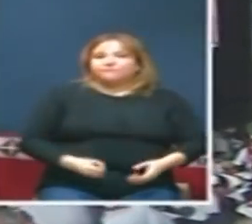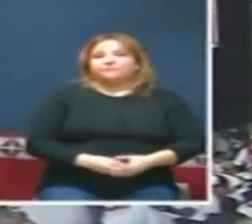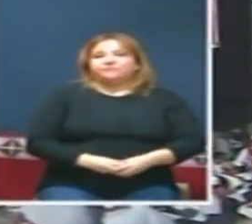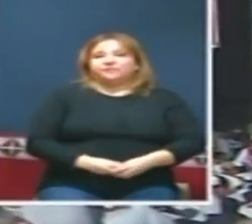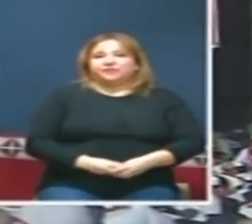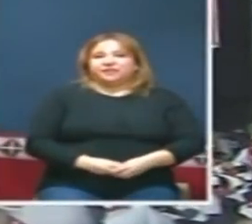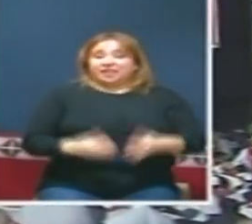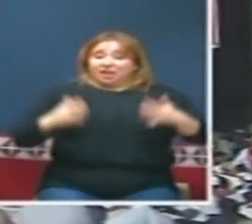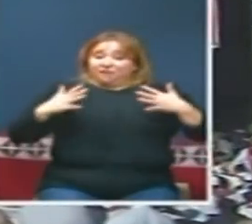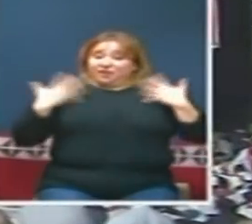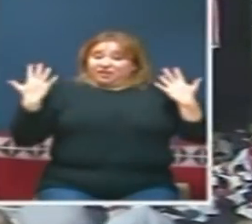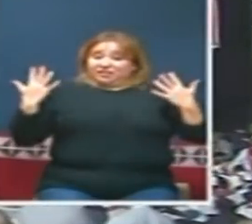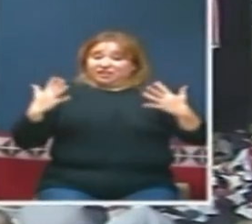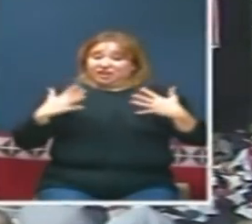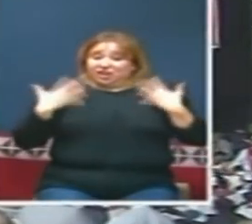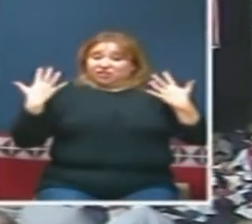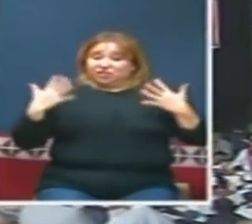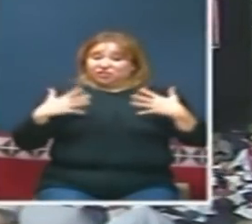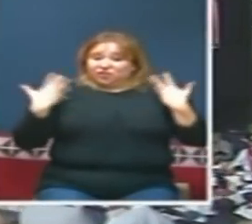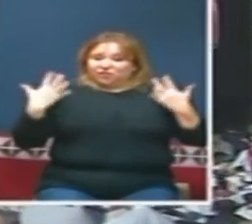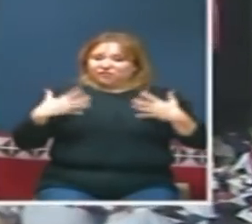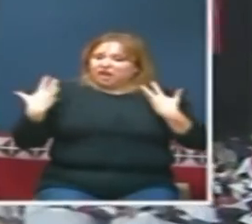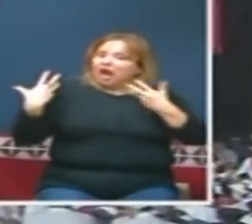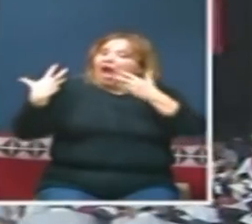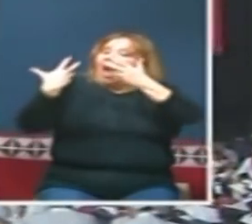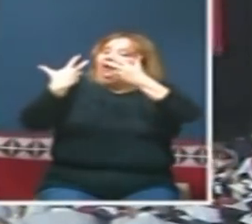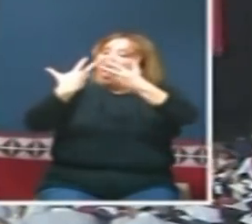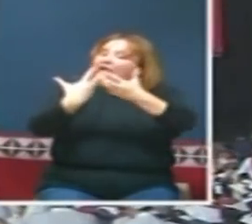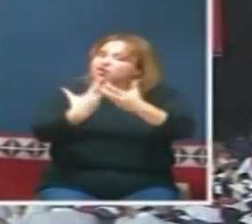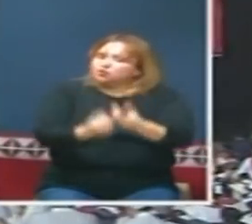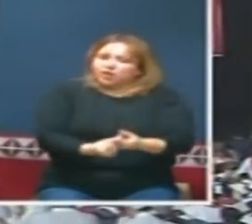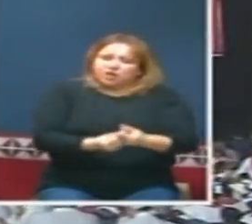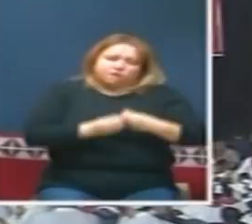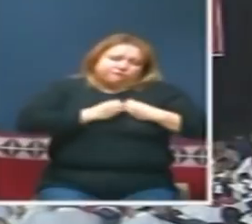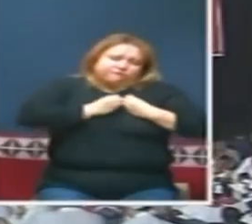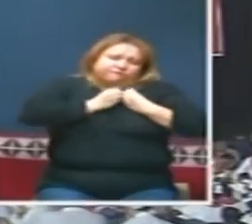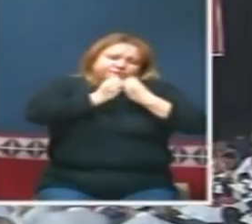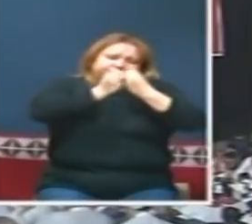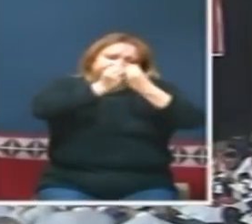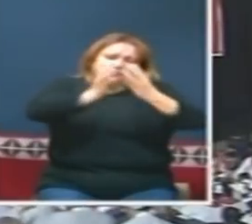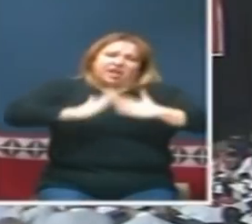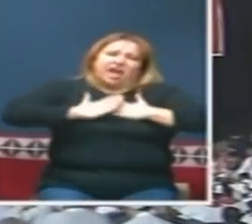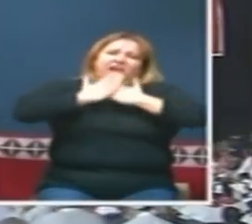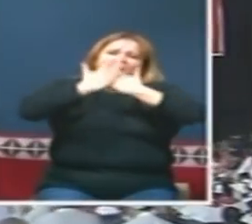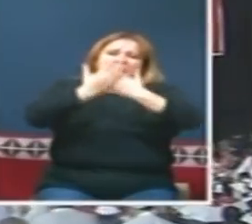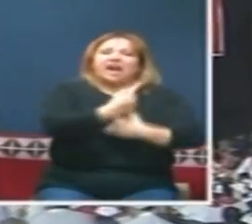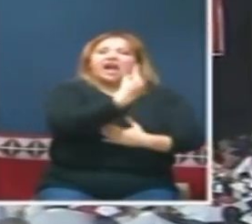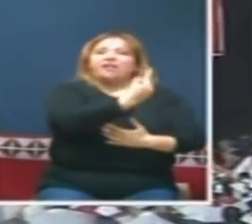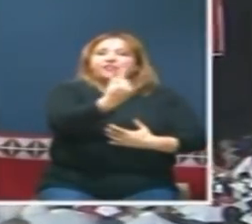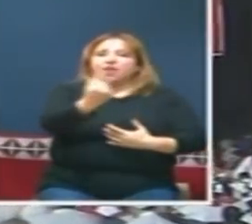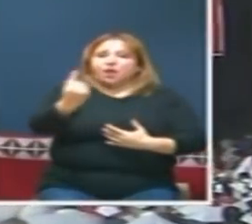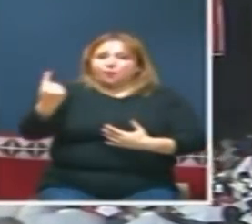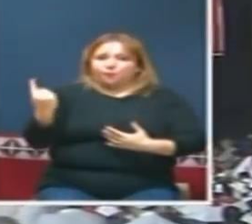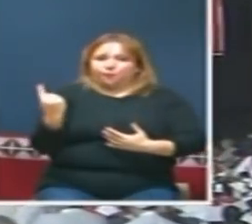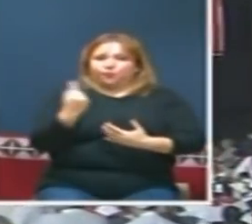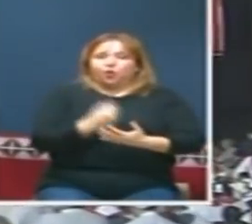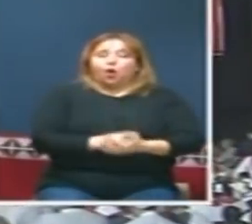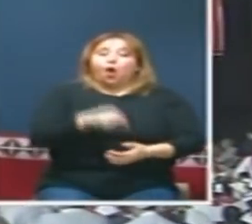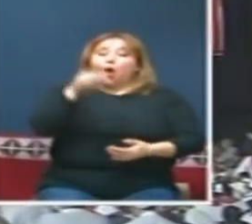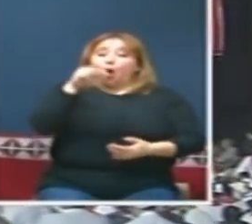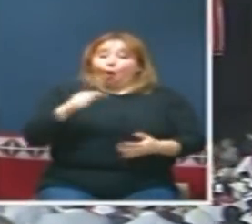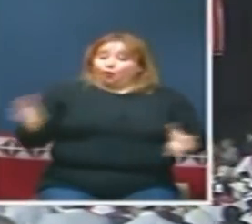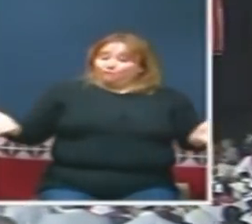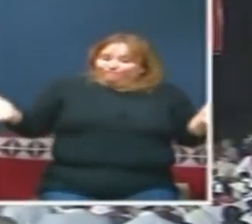bienaventuranzas, de los que militaron por la vida abundante para todos y cada uno. hoy